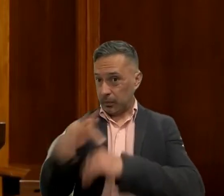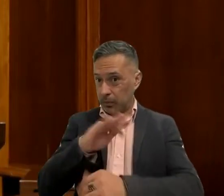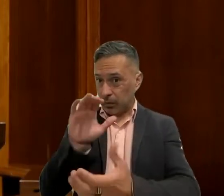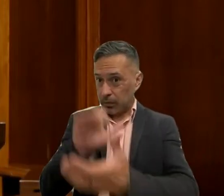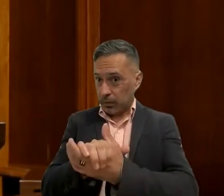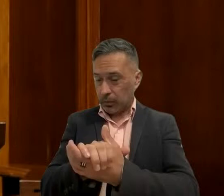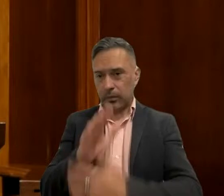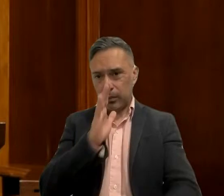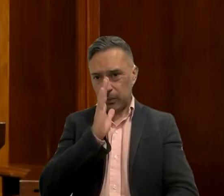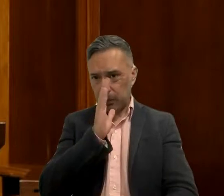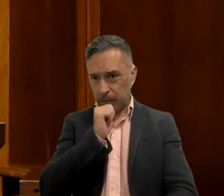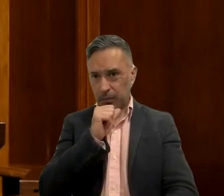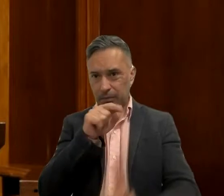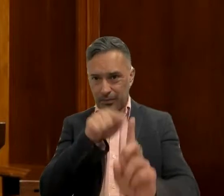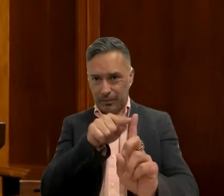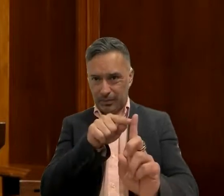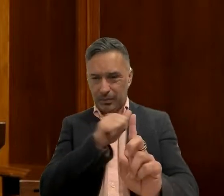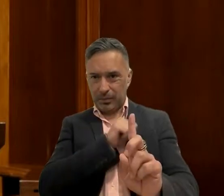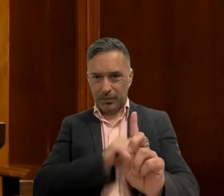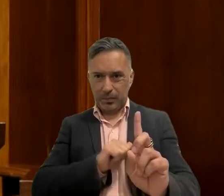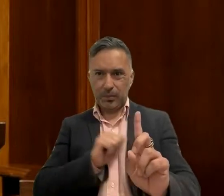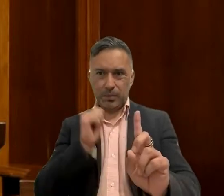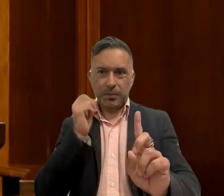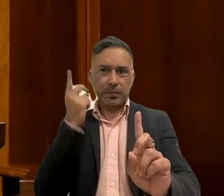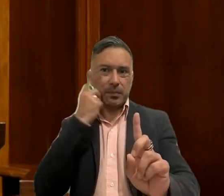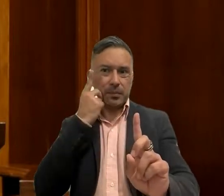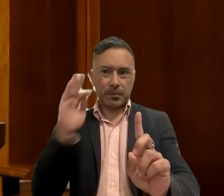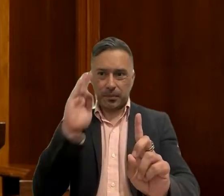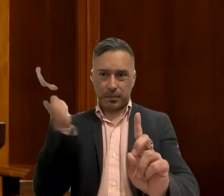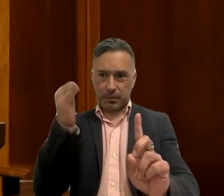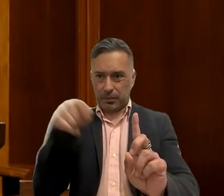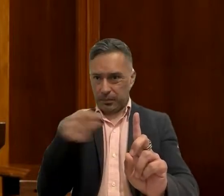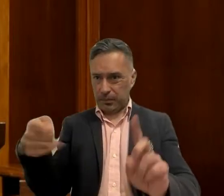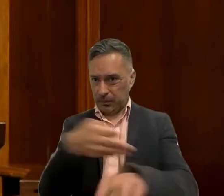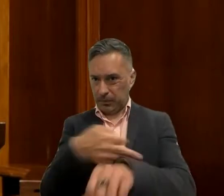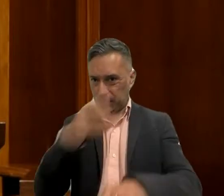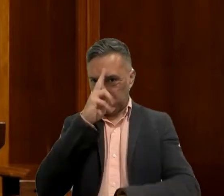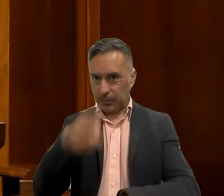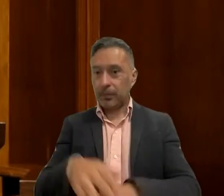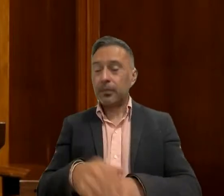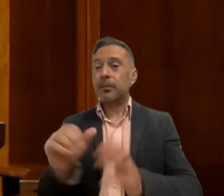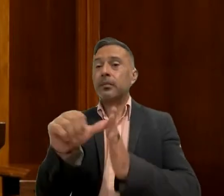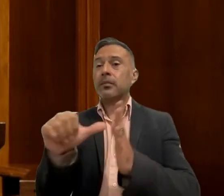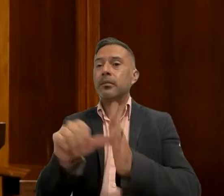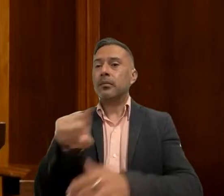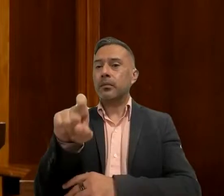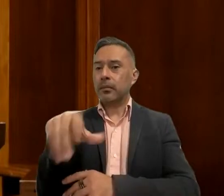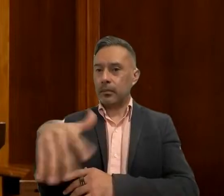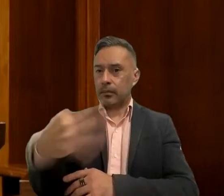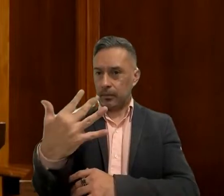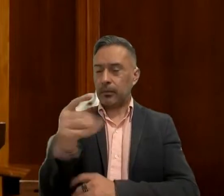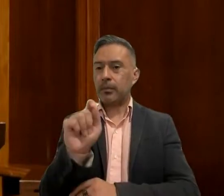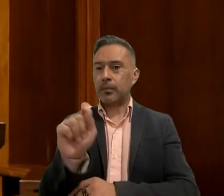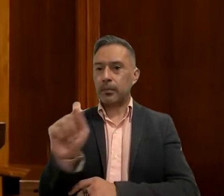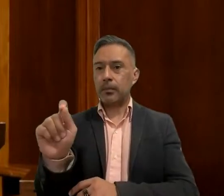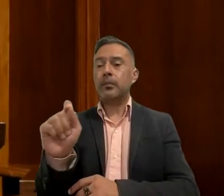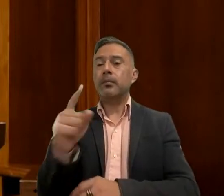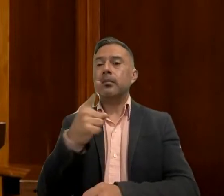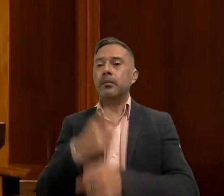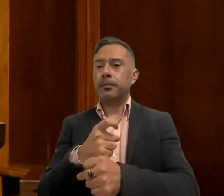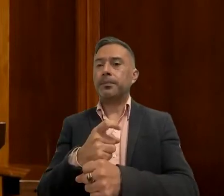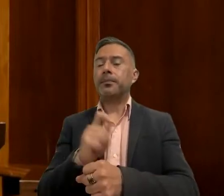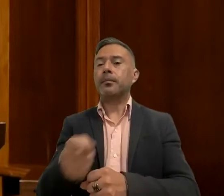está ejerciendo la titularidad del Ejecutivo Federal. Artículo 115, puntos suspensivos. Primera,